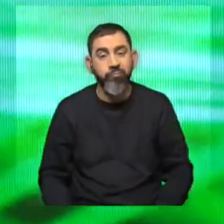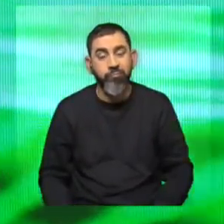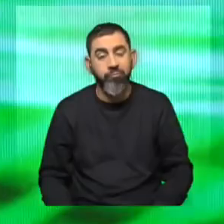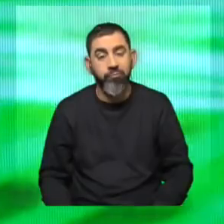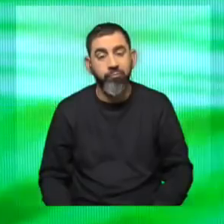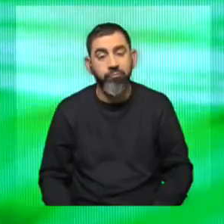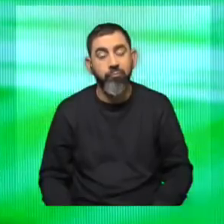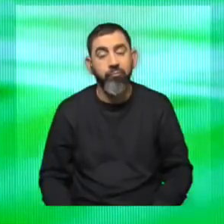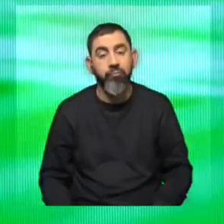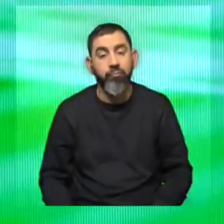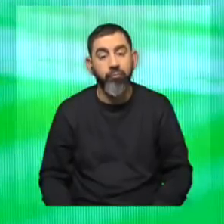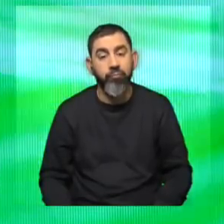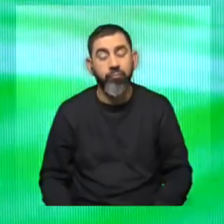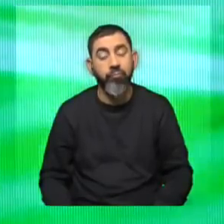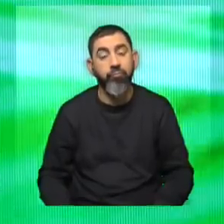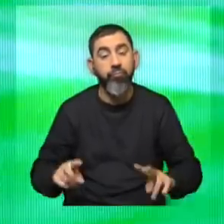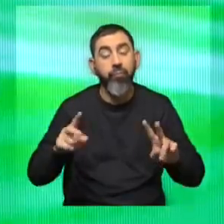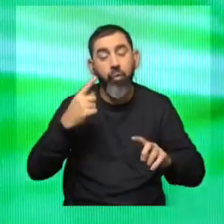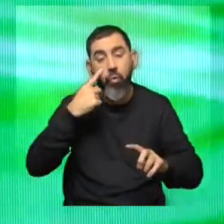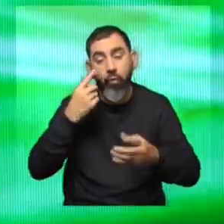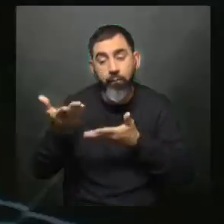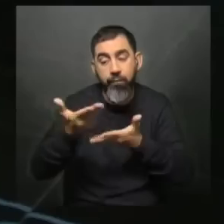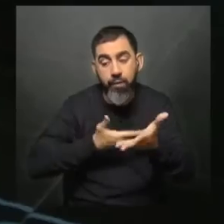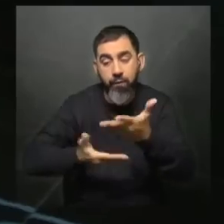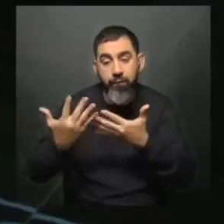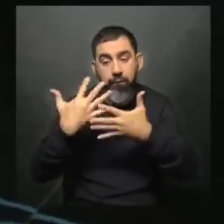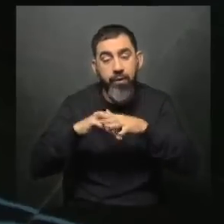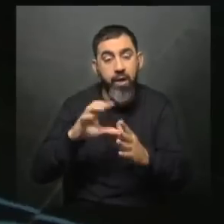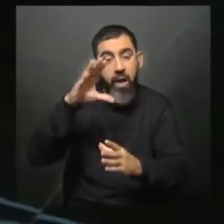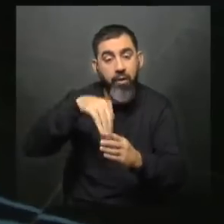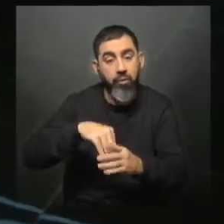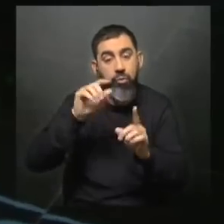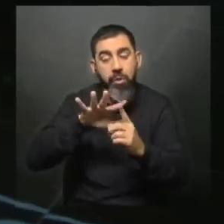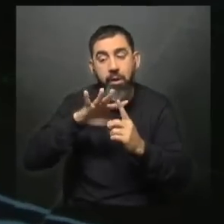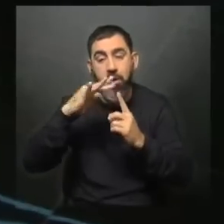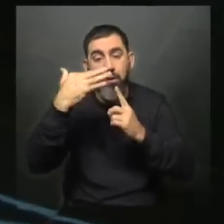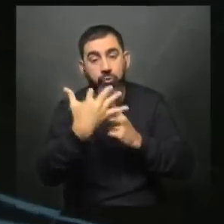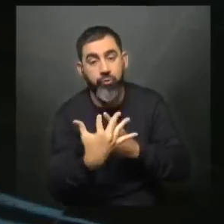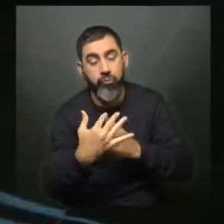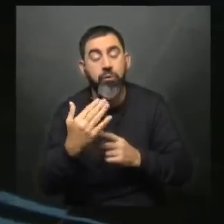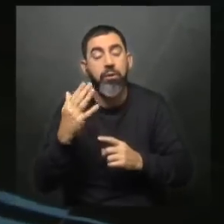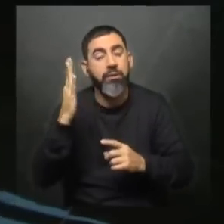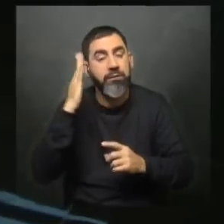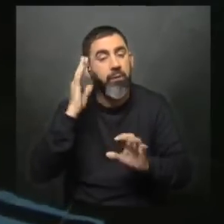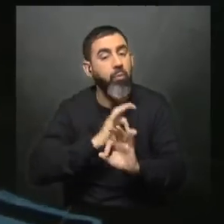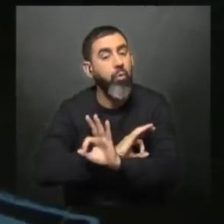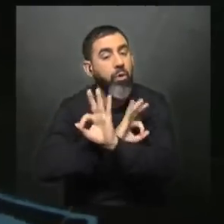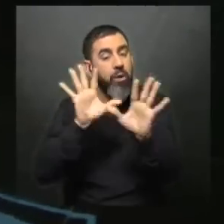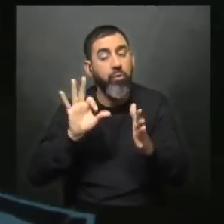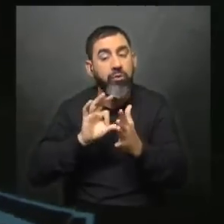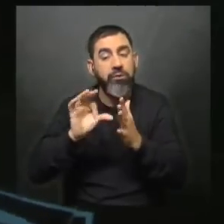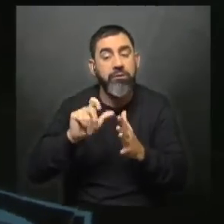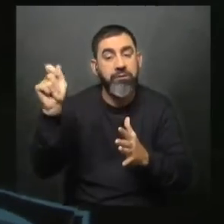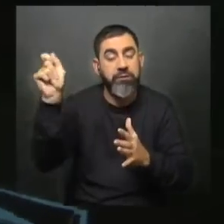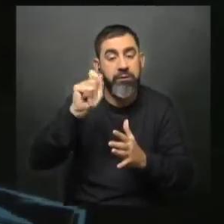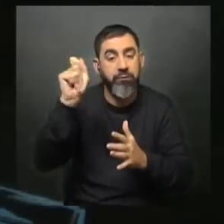transversales del proyecto que es trabajar la convivencia dentro del centro y con el entorno nosotros tenemos Claro que cualquier servicio público